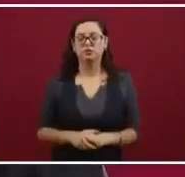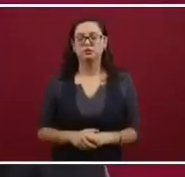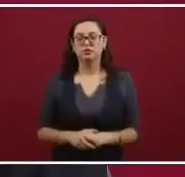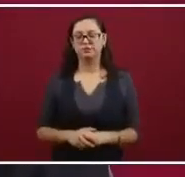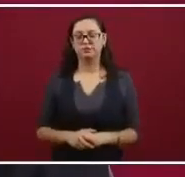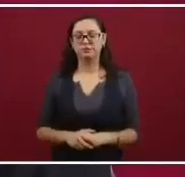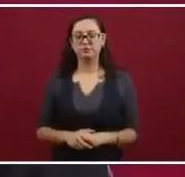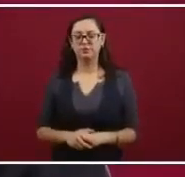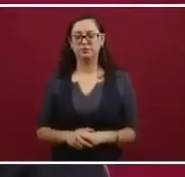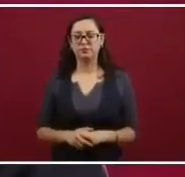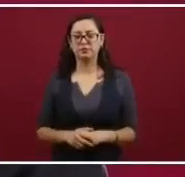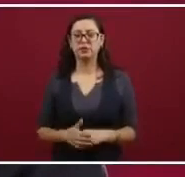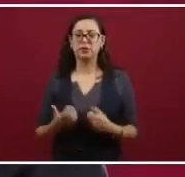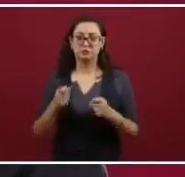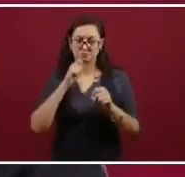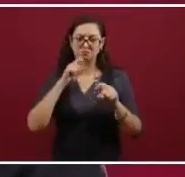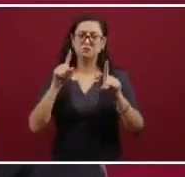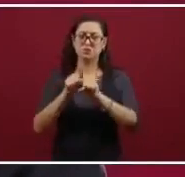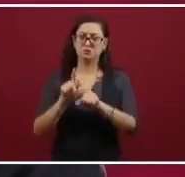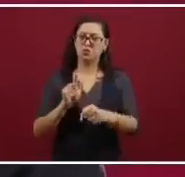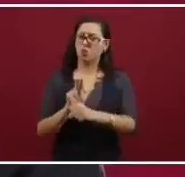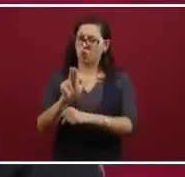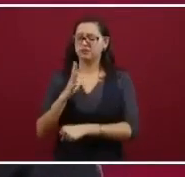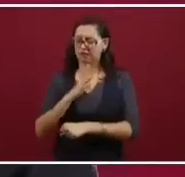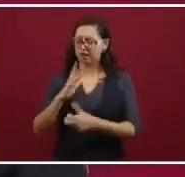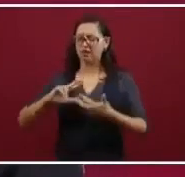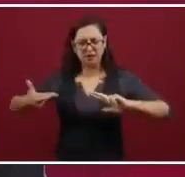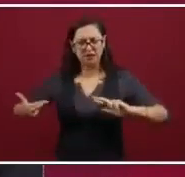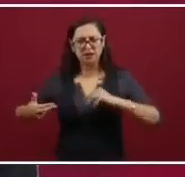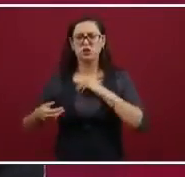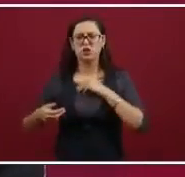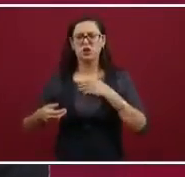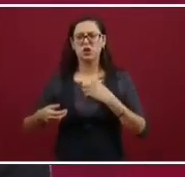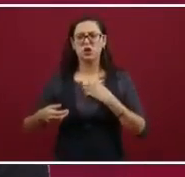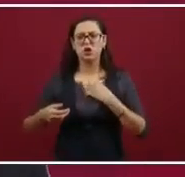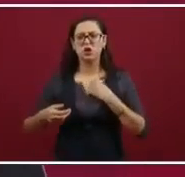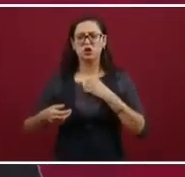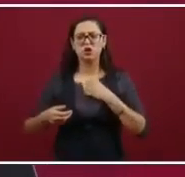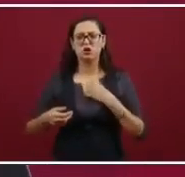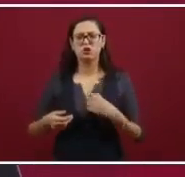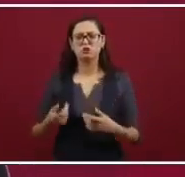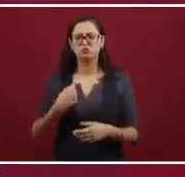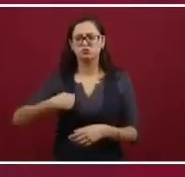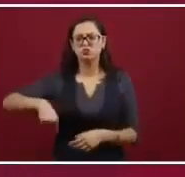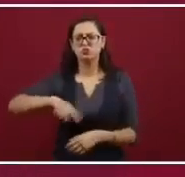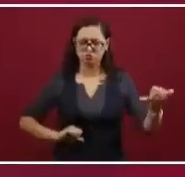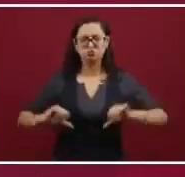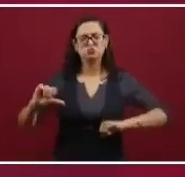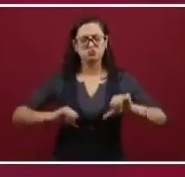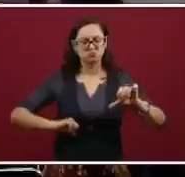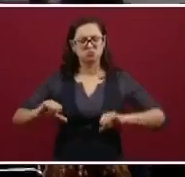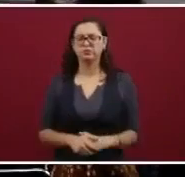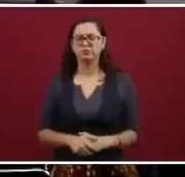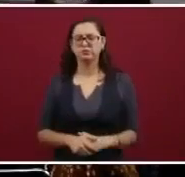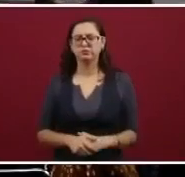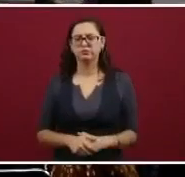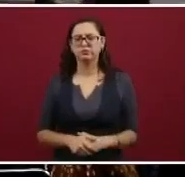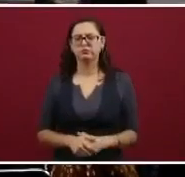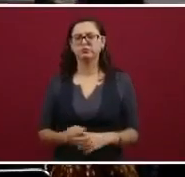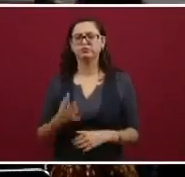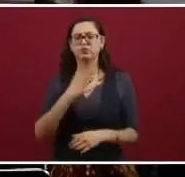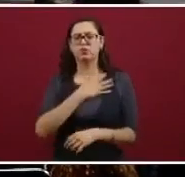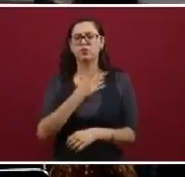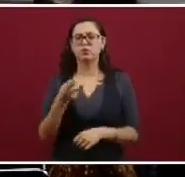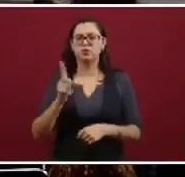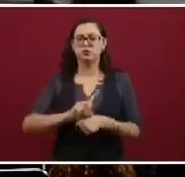condiciones. Con Honduras también se tiene relación. Entonces estamos manteniendo una buena actividad diplomática. Buenos días,